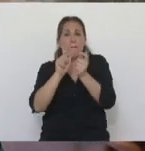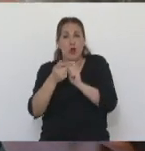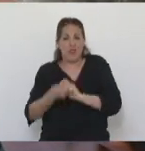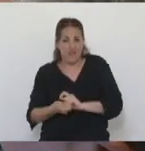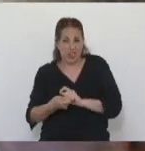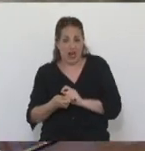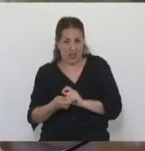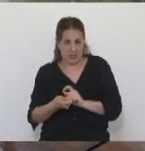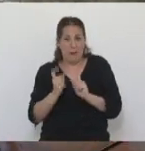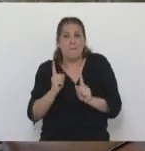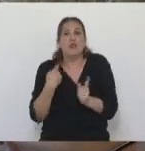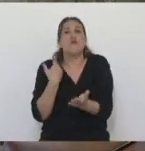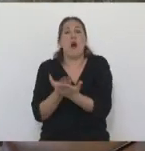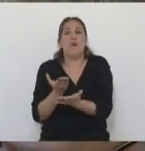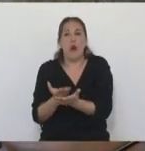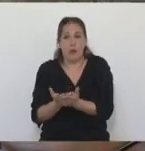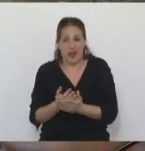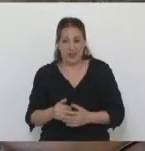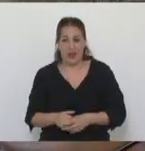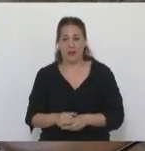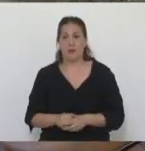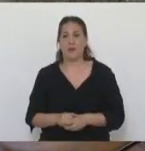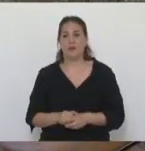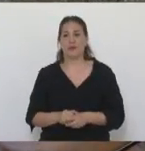esta iniciativa propone. En primer lugar,